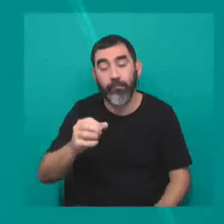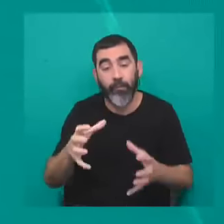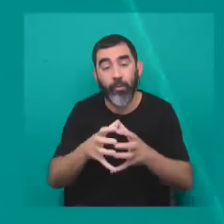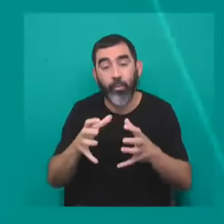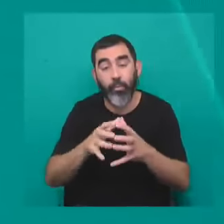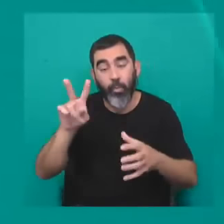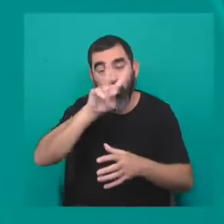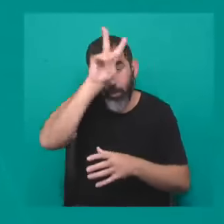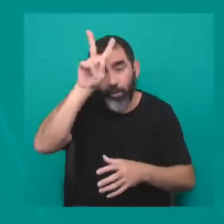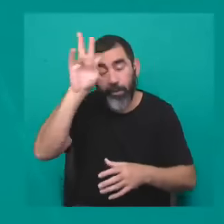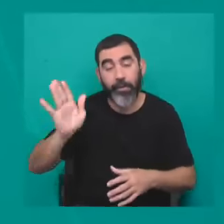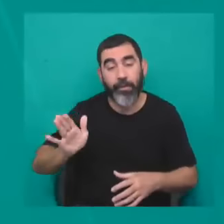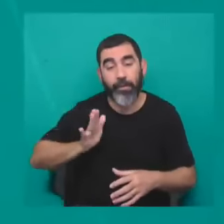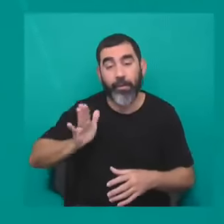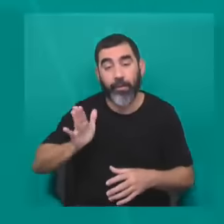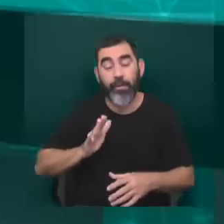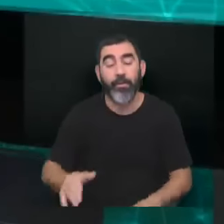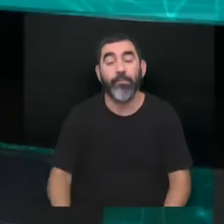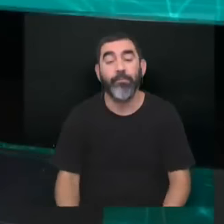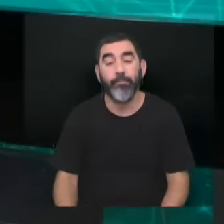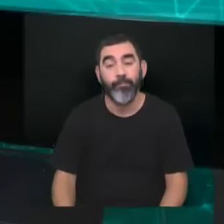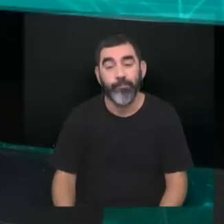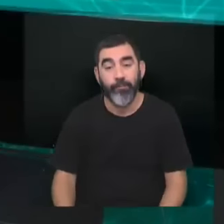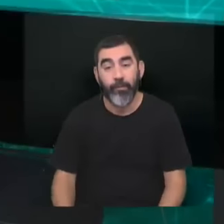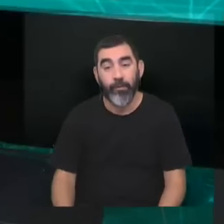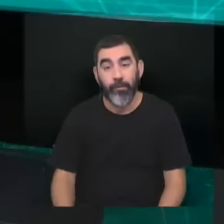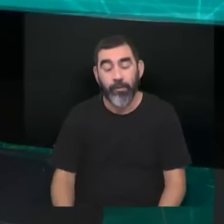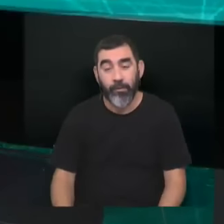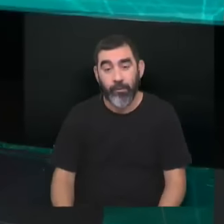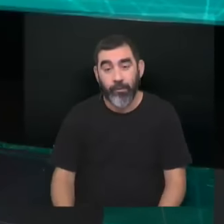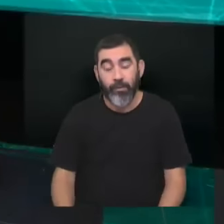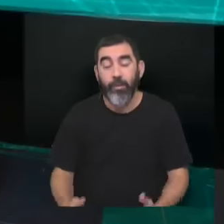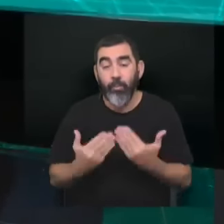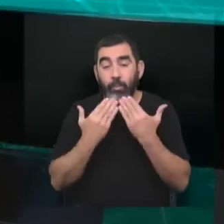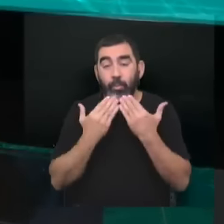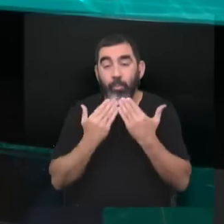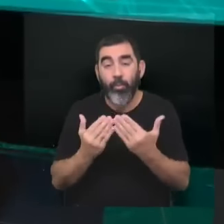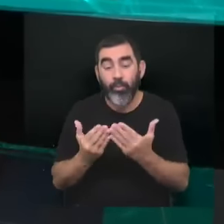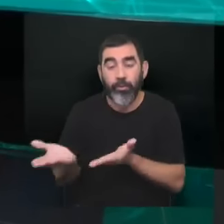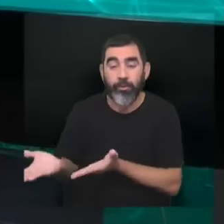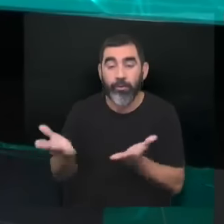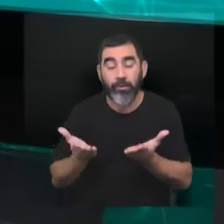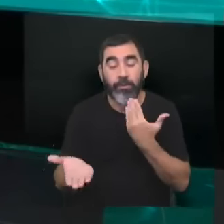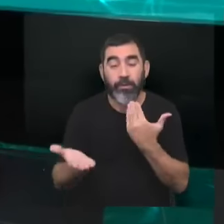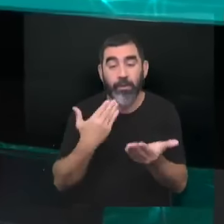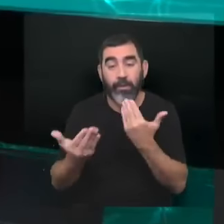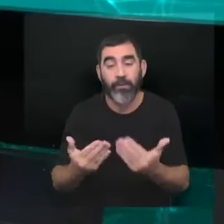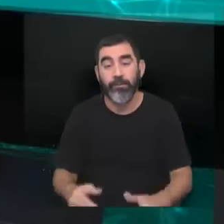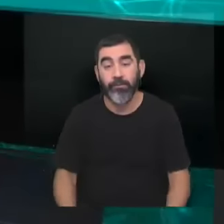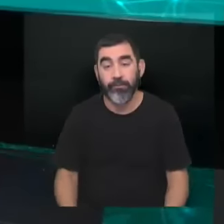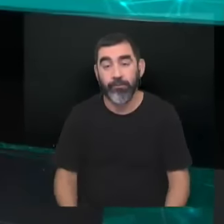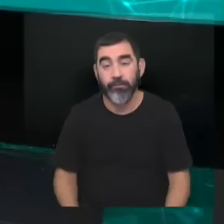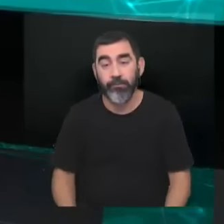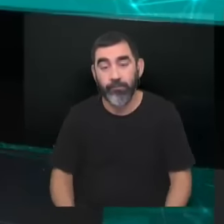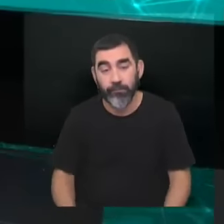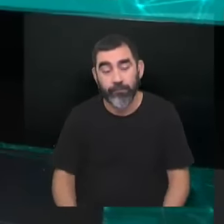Pampa Paula bienvenida gracias por estos minutos bueno muchas gracias a ustedes por darn este espacio qué es lo que